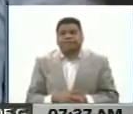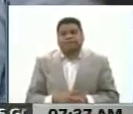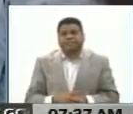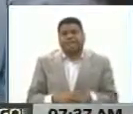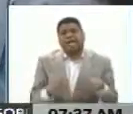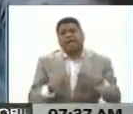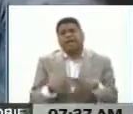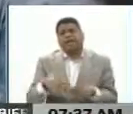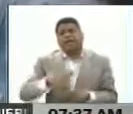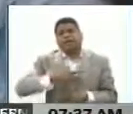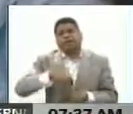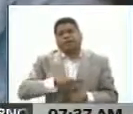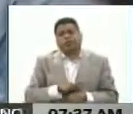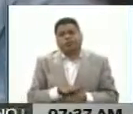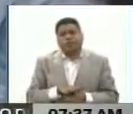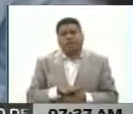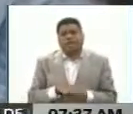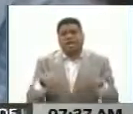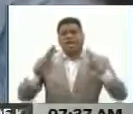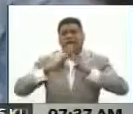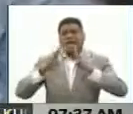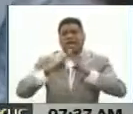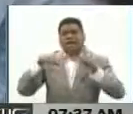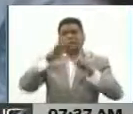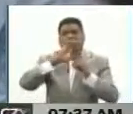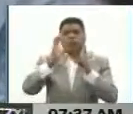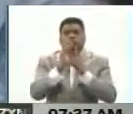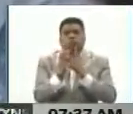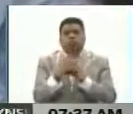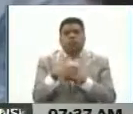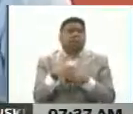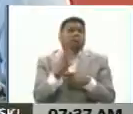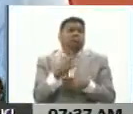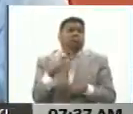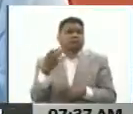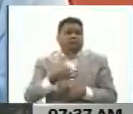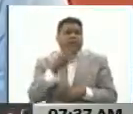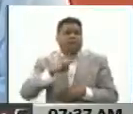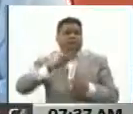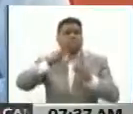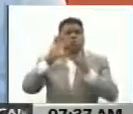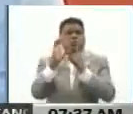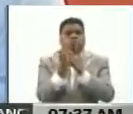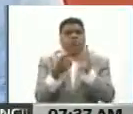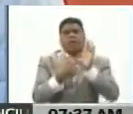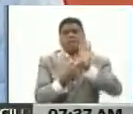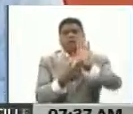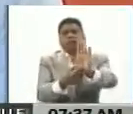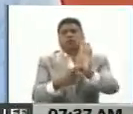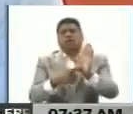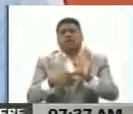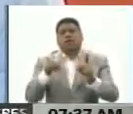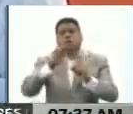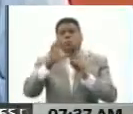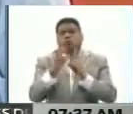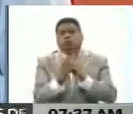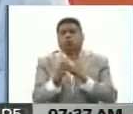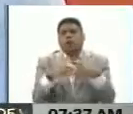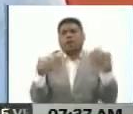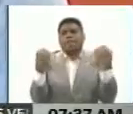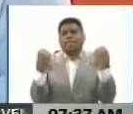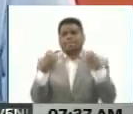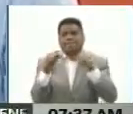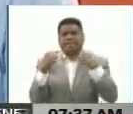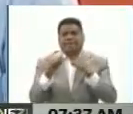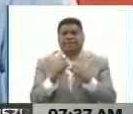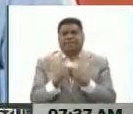donde, de alguna manera, las casas de cultura donde se acostumbró a producir cultura o a exhibir cultura o prácticas artísticas en